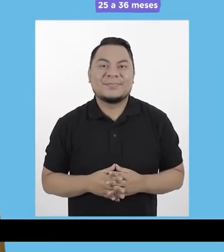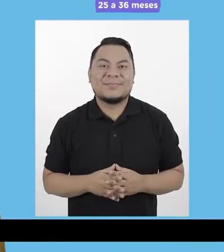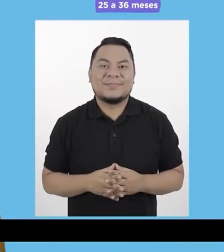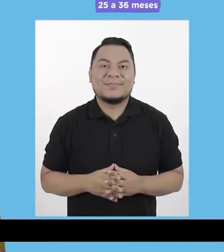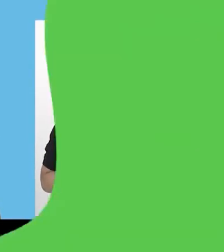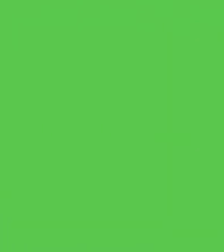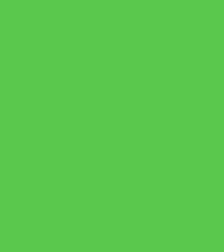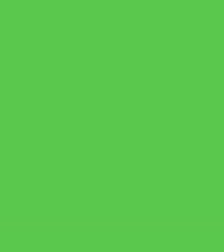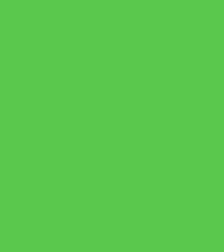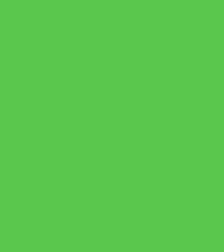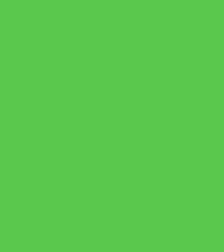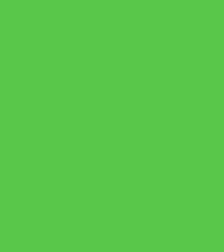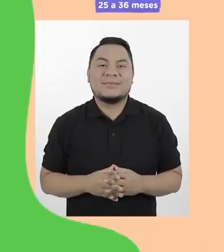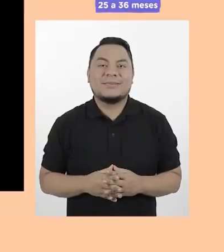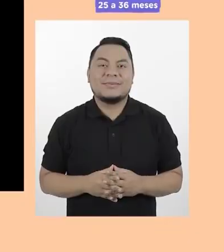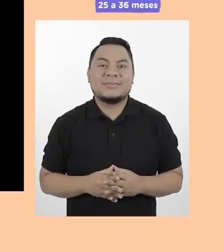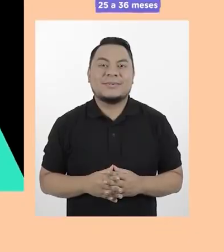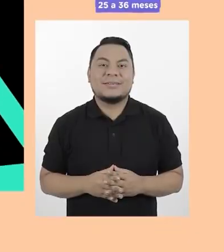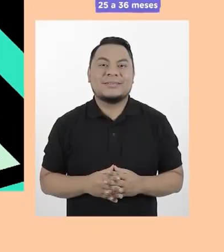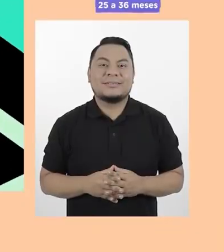atentos.